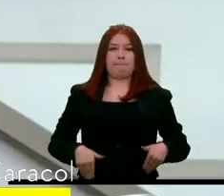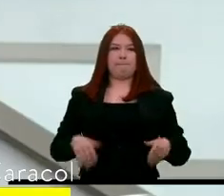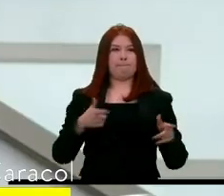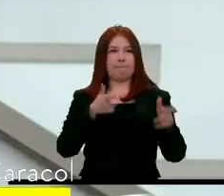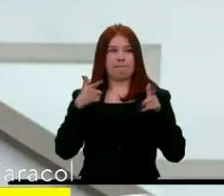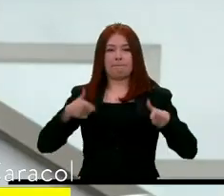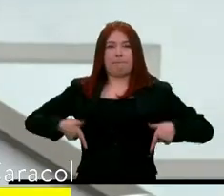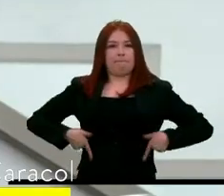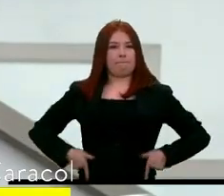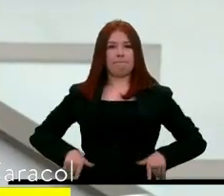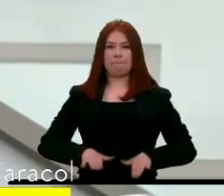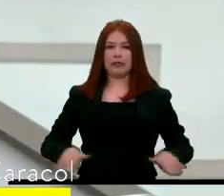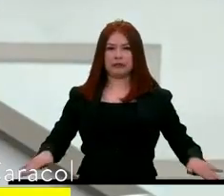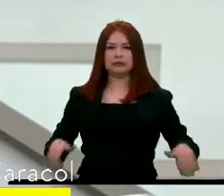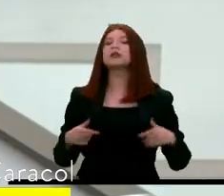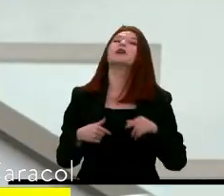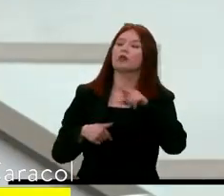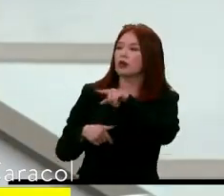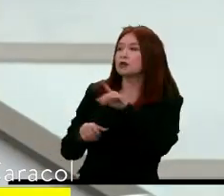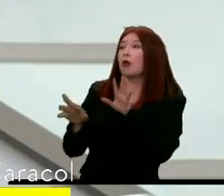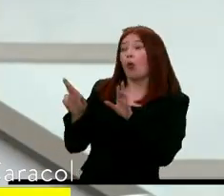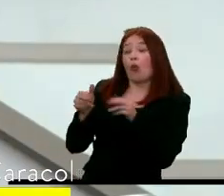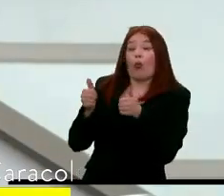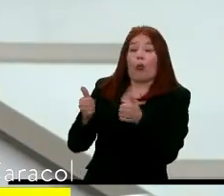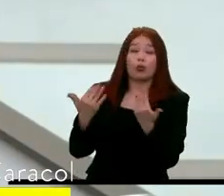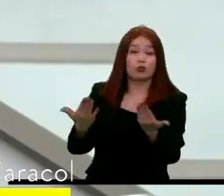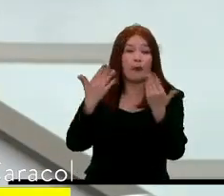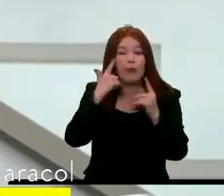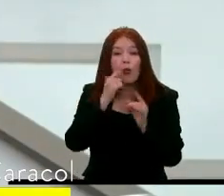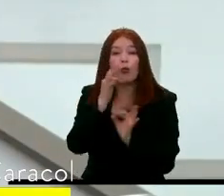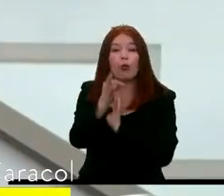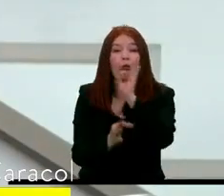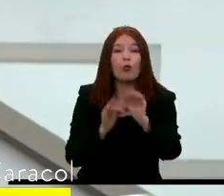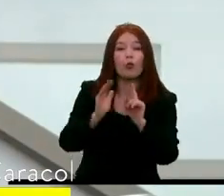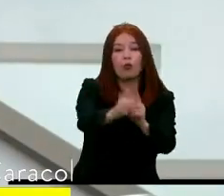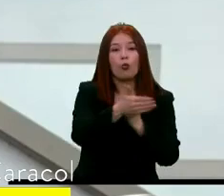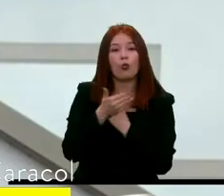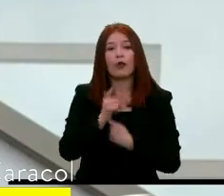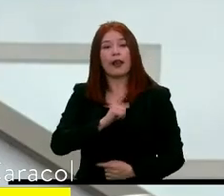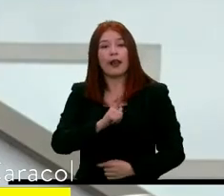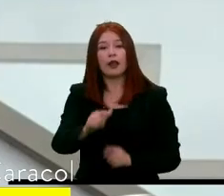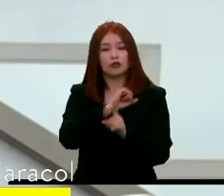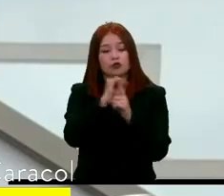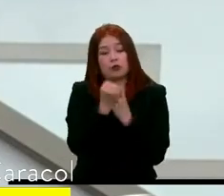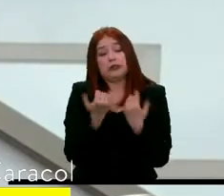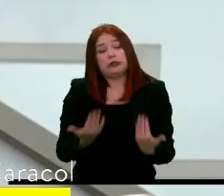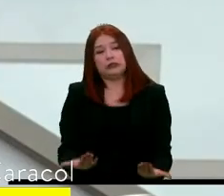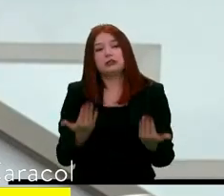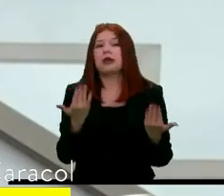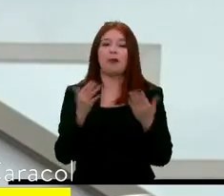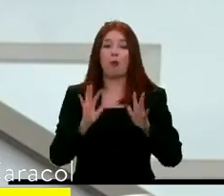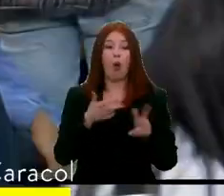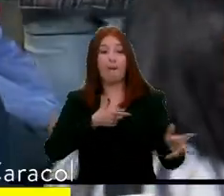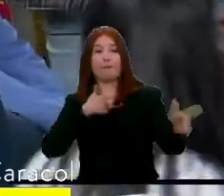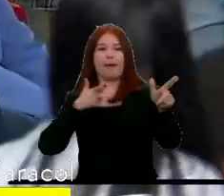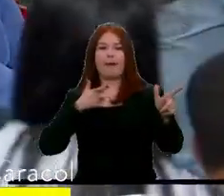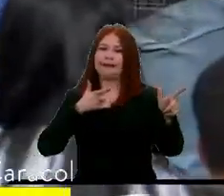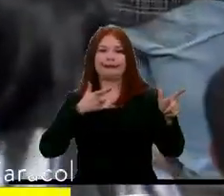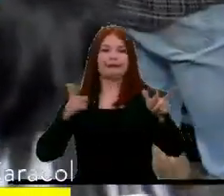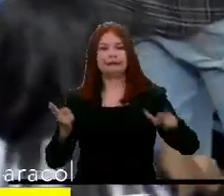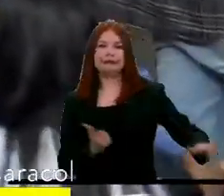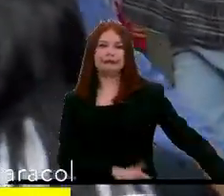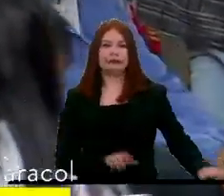loable para garantizar la vida de los líderes sociales y de las comunidades más afectadas por la violencia. Sin